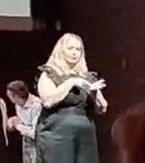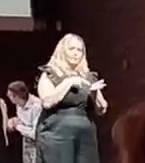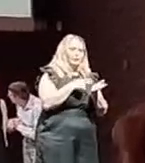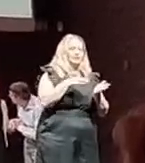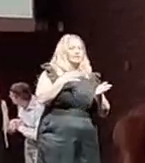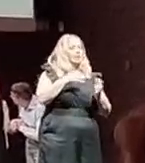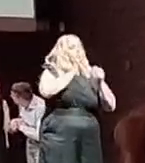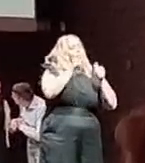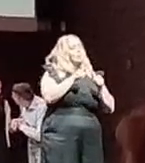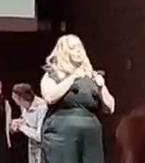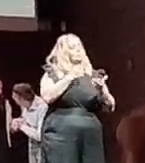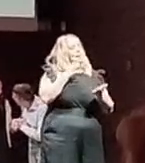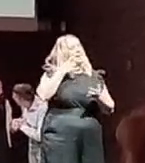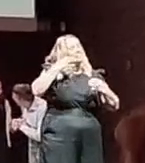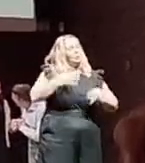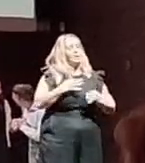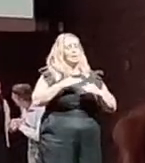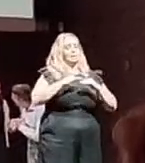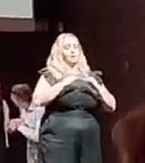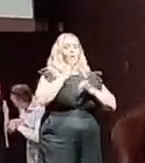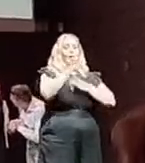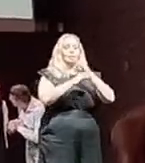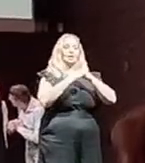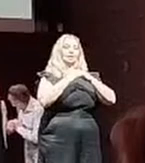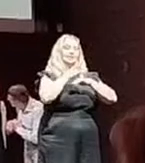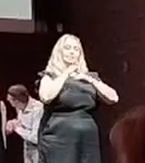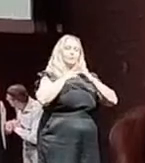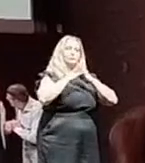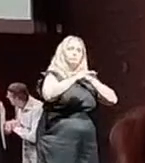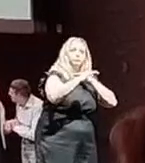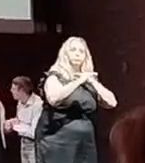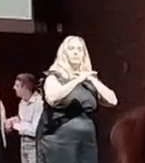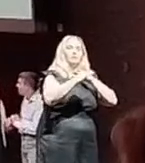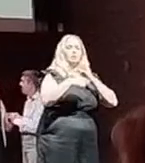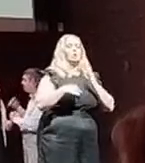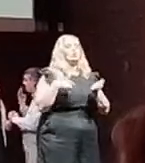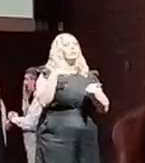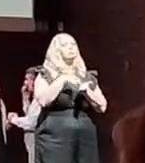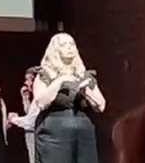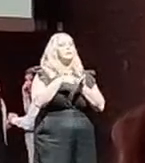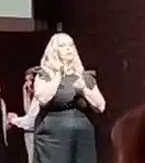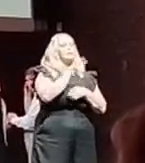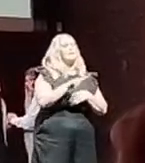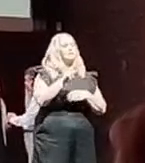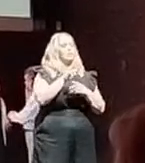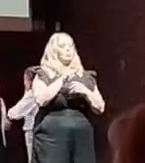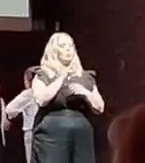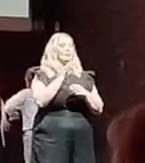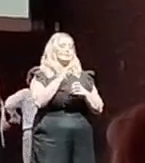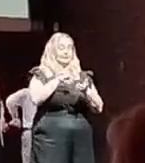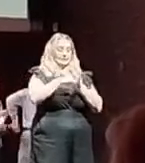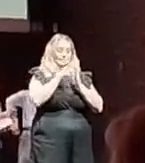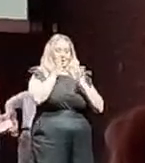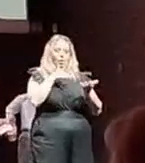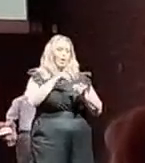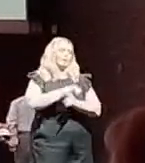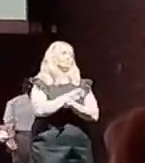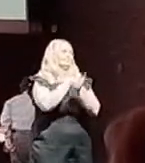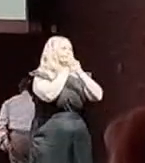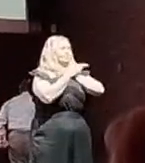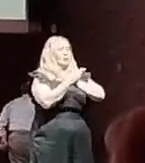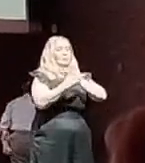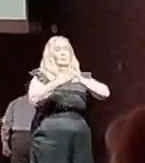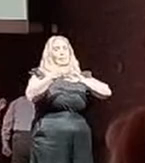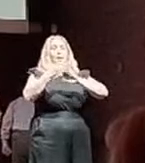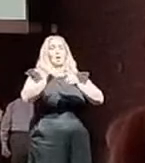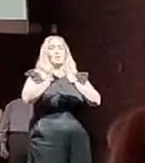que asegure la estabilidad de las organizaciones. Demandamos una revisión y un cambio del sistema actual hacia un modelo